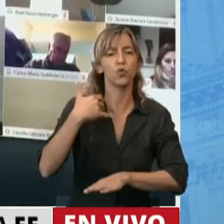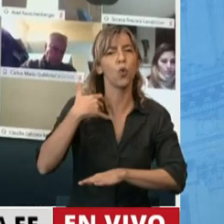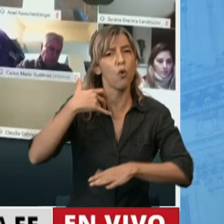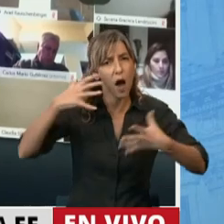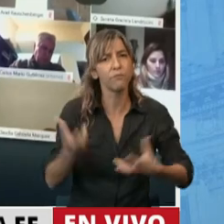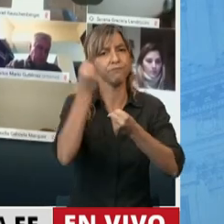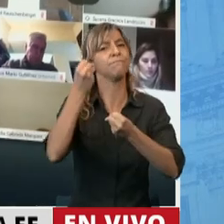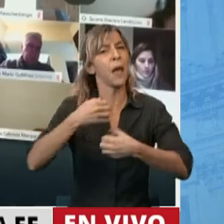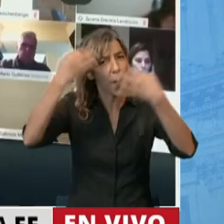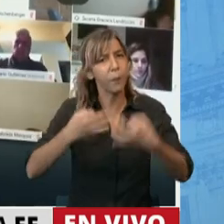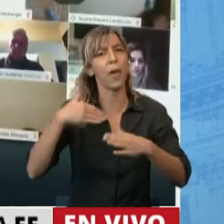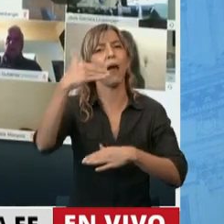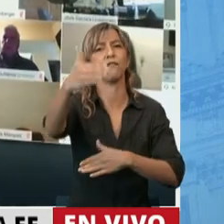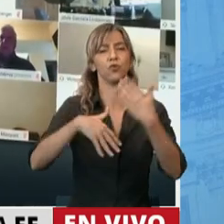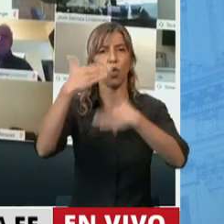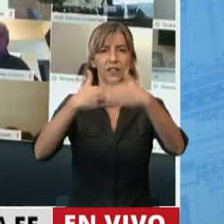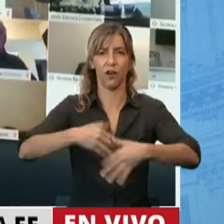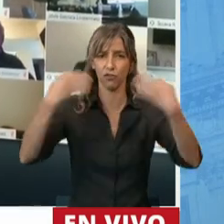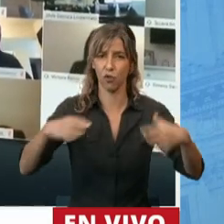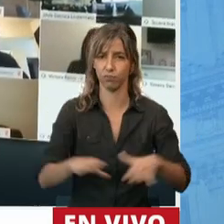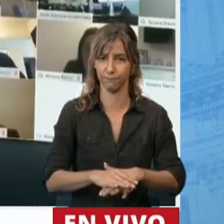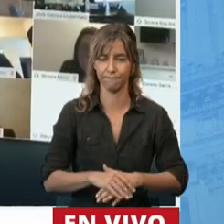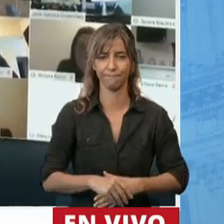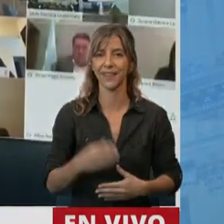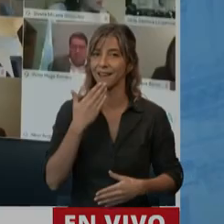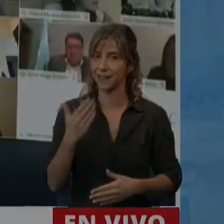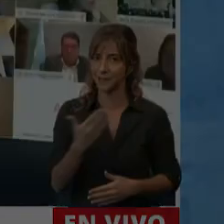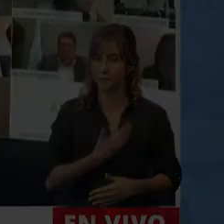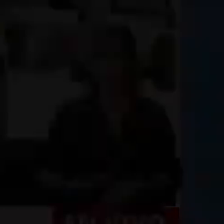para todos los argentinos. Muchas gracias, presidente. Gracias, diputado.